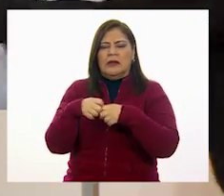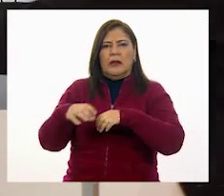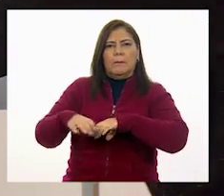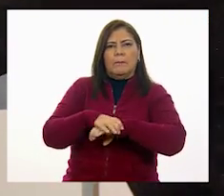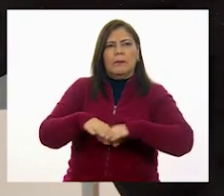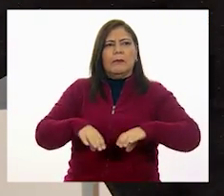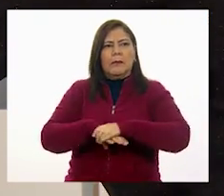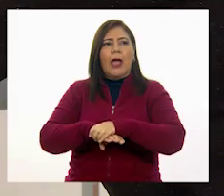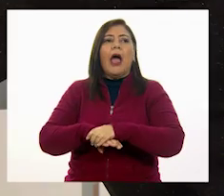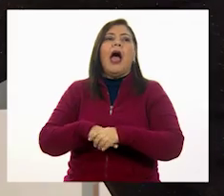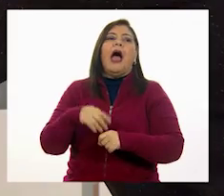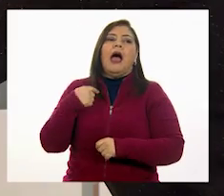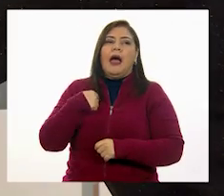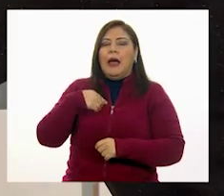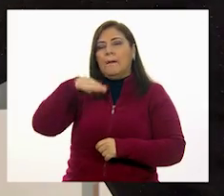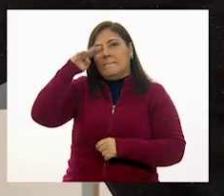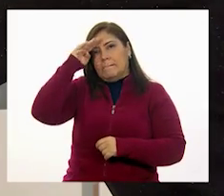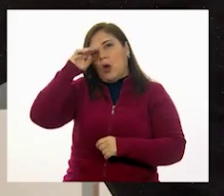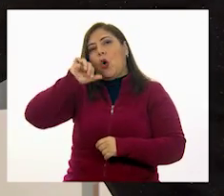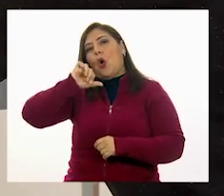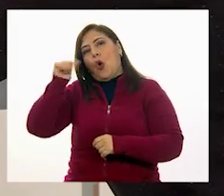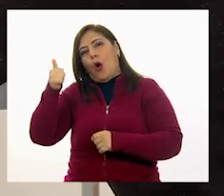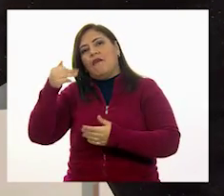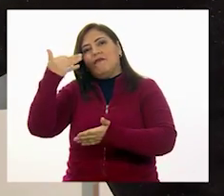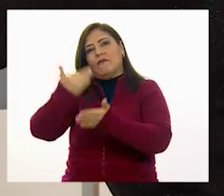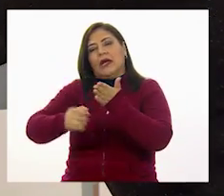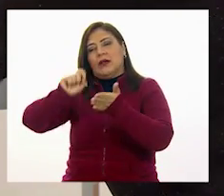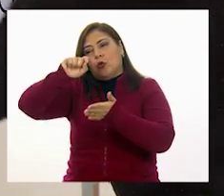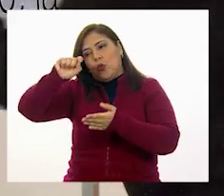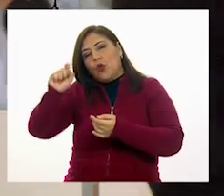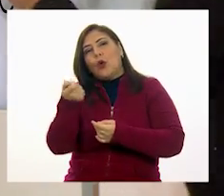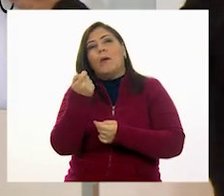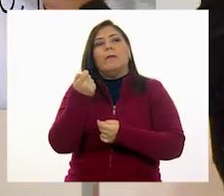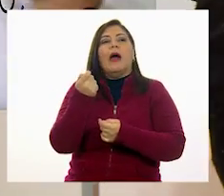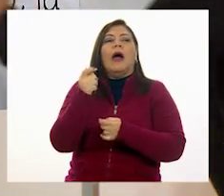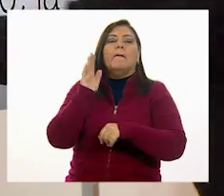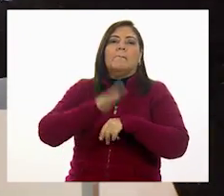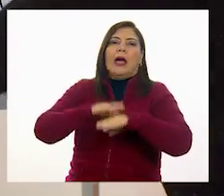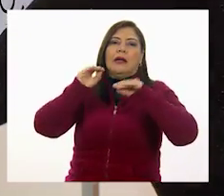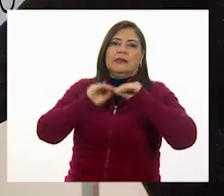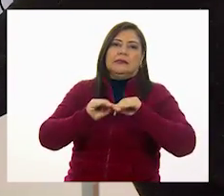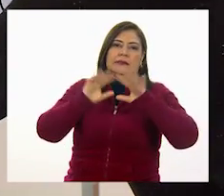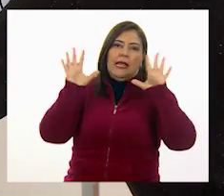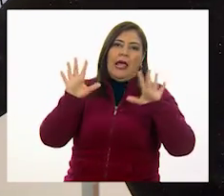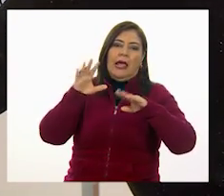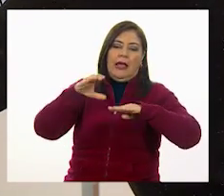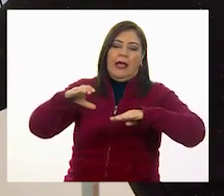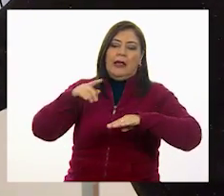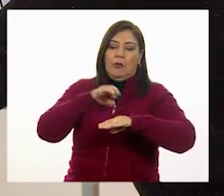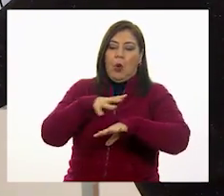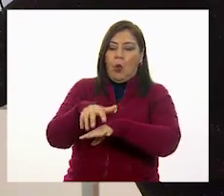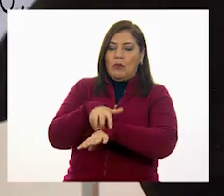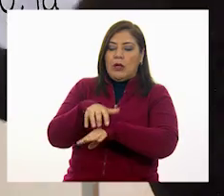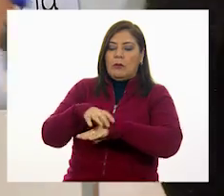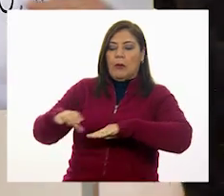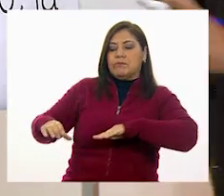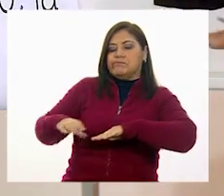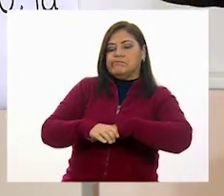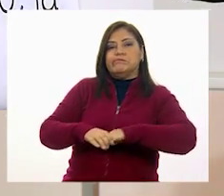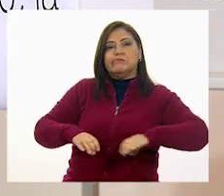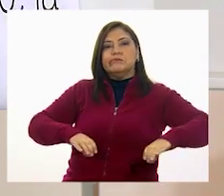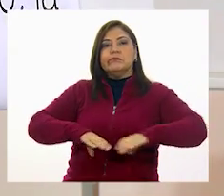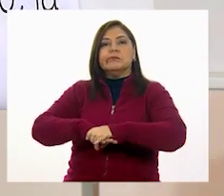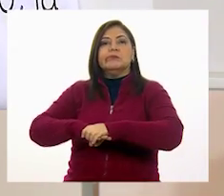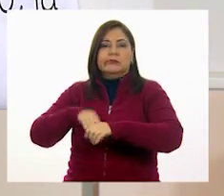entonces aquí tendríamos que poner exactamente otra coma para que entendiéramos que en los pies llevaba exactamente